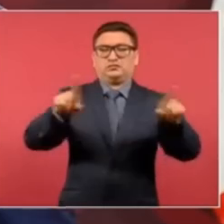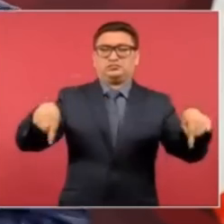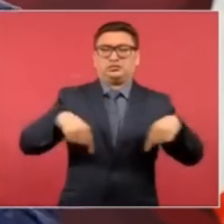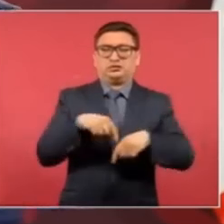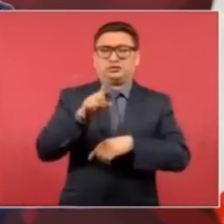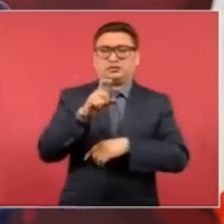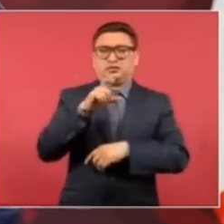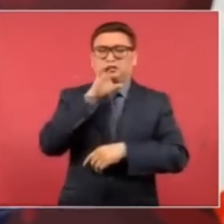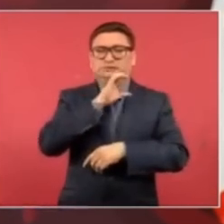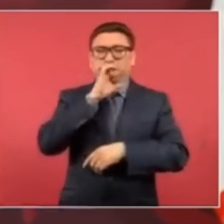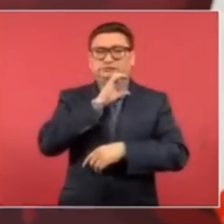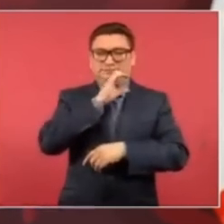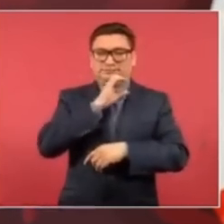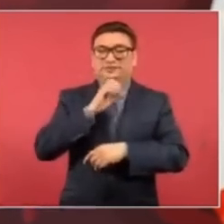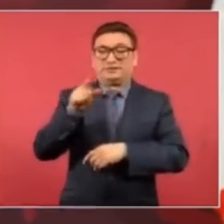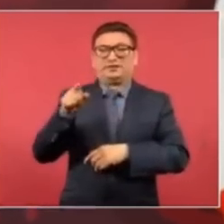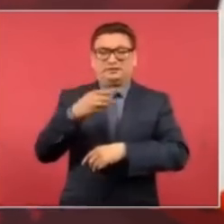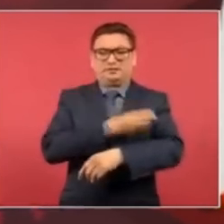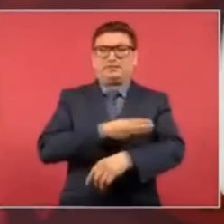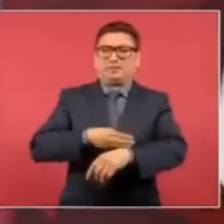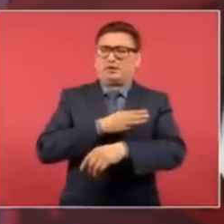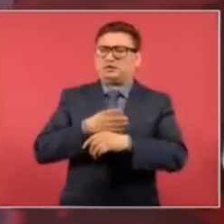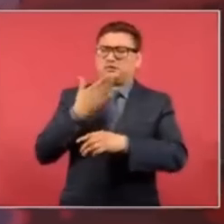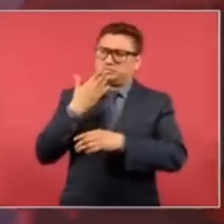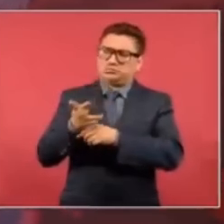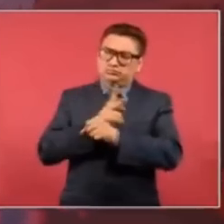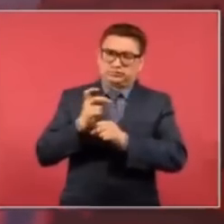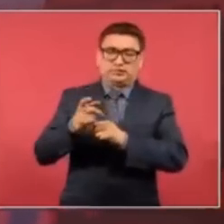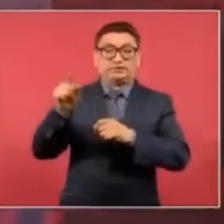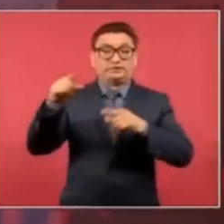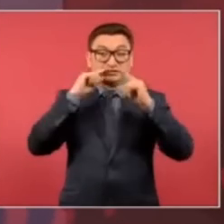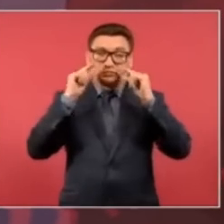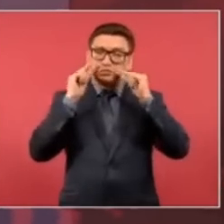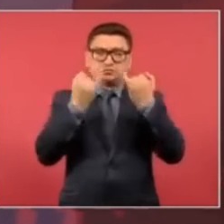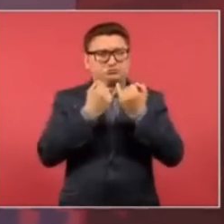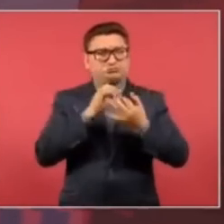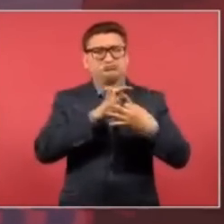Y Madero le tenía mucha consideración y Zapata también,